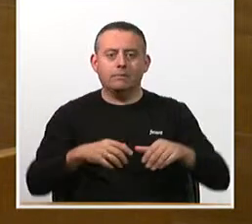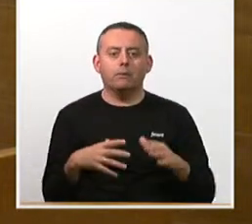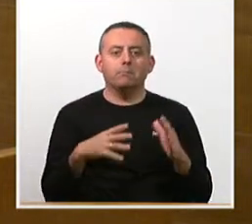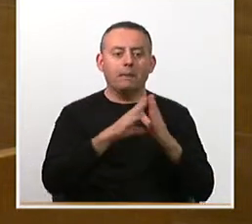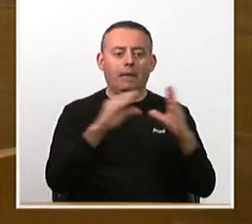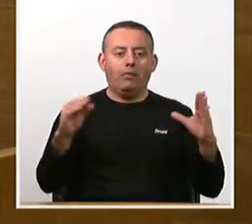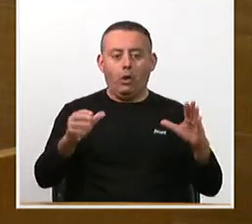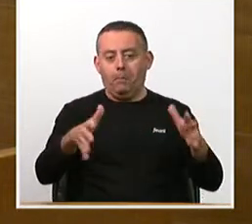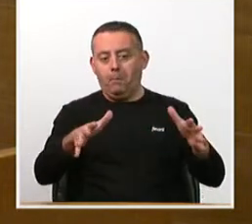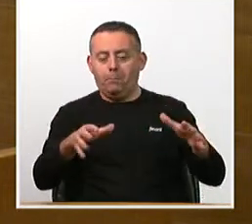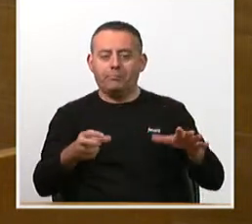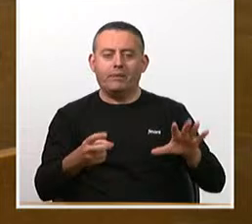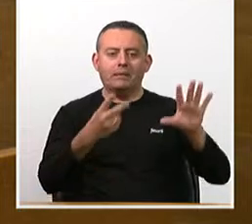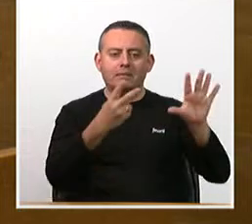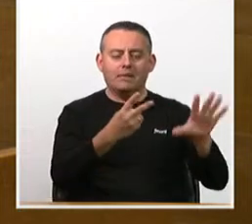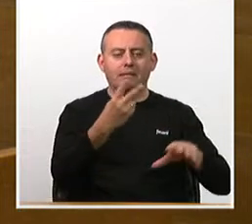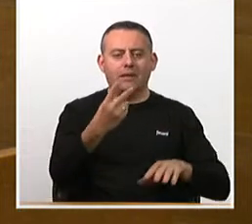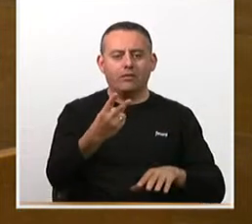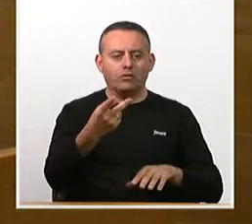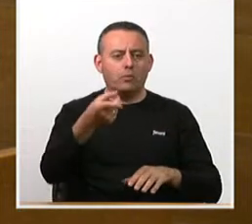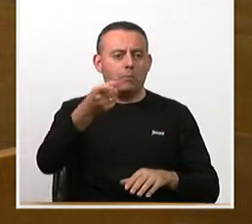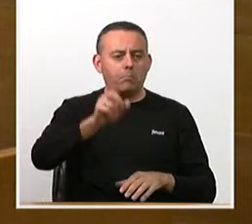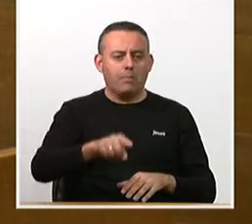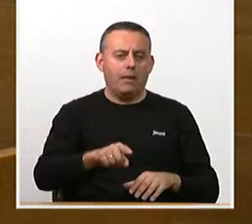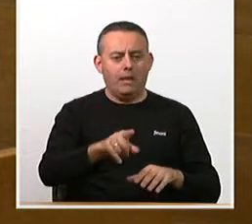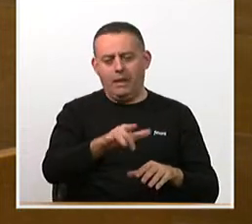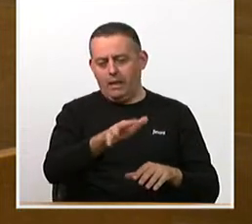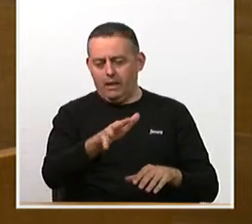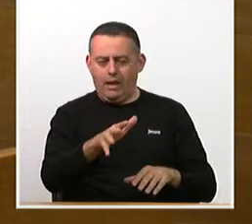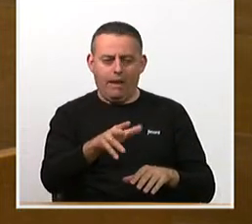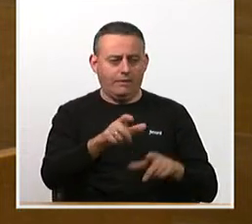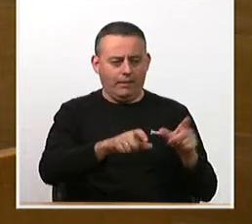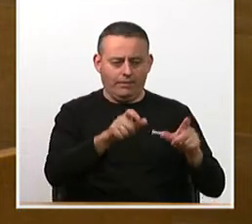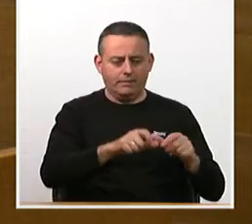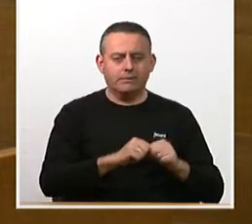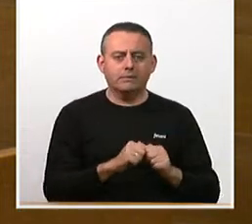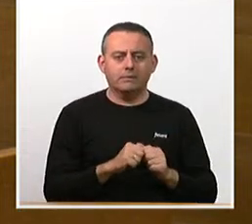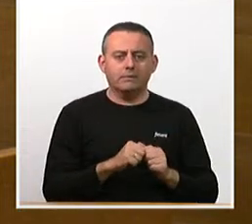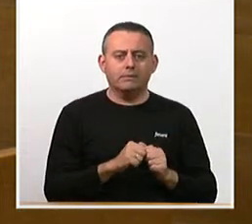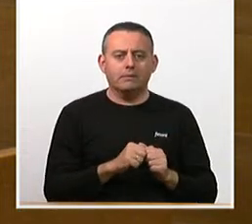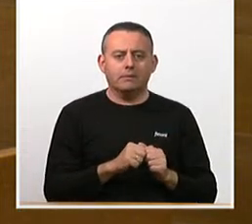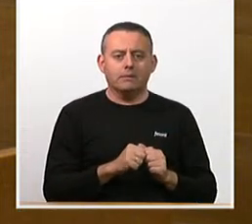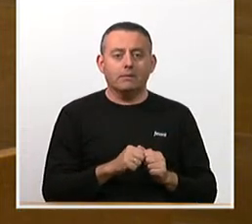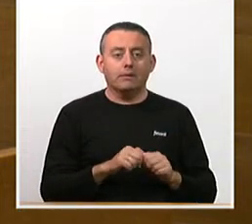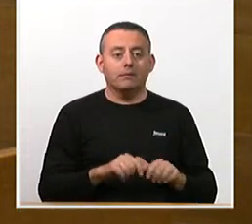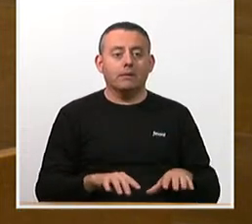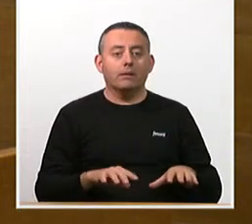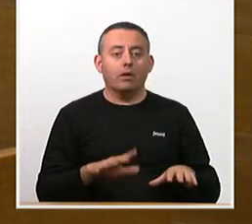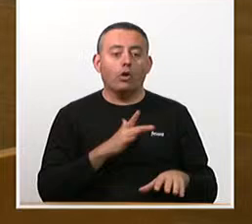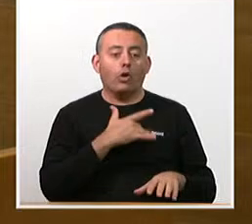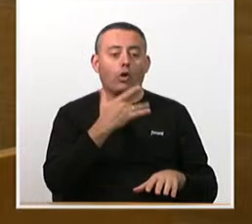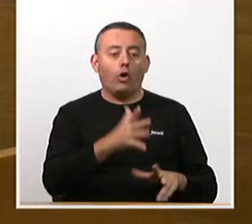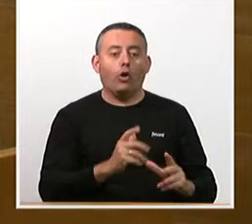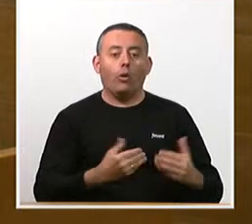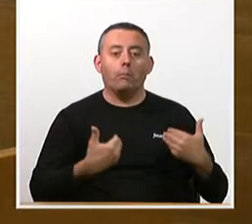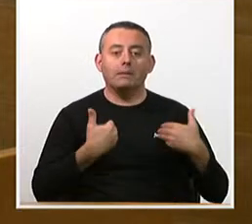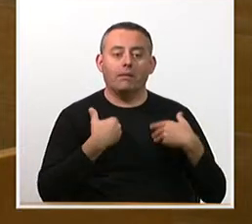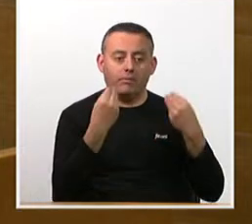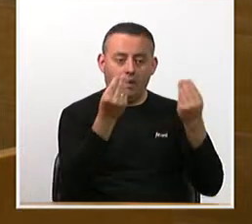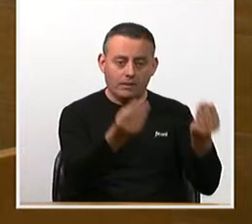eso 72000 y pico habitantes y de nueve delegaciones de competencias que